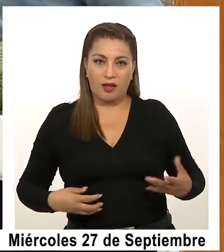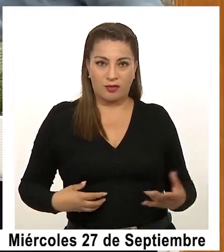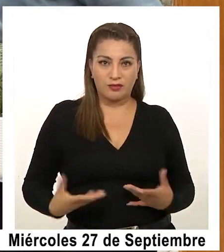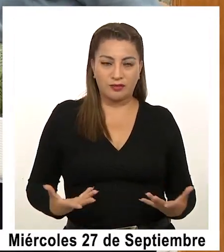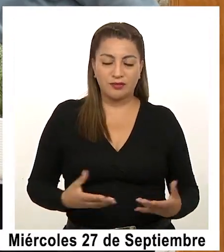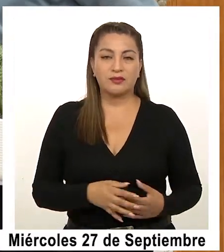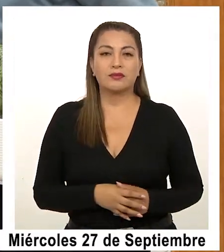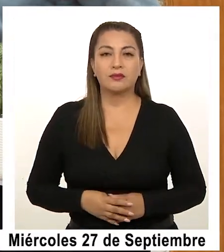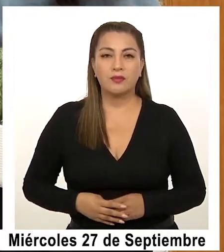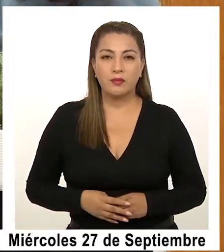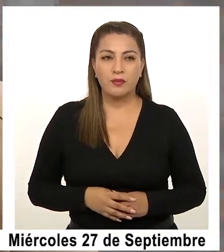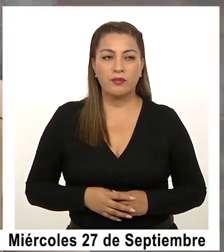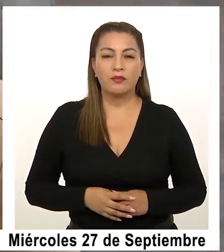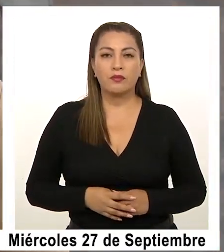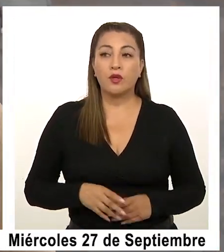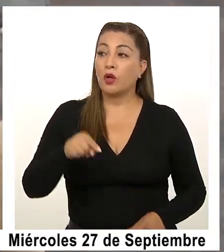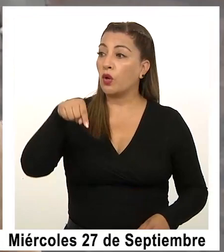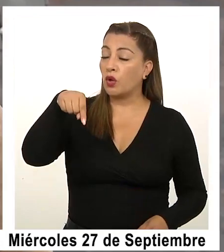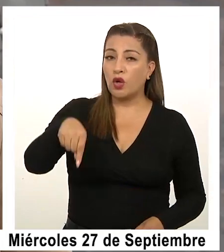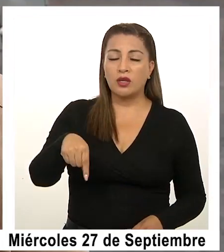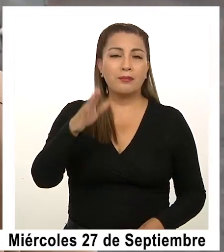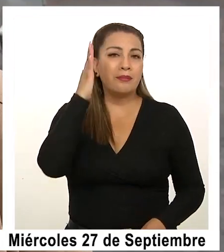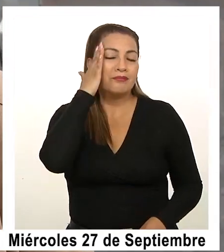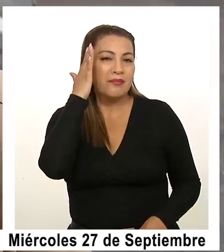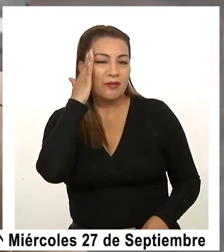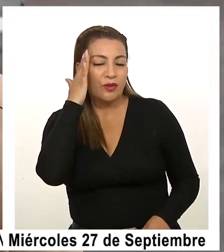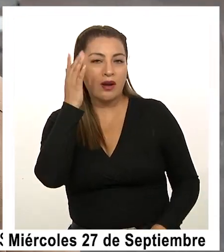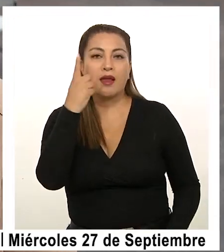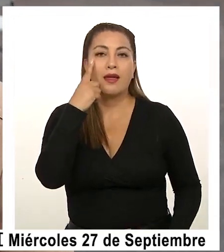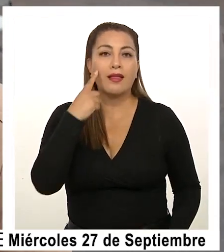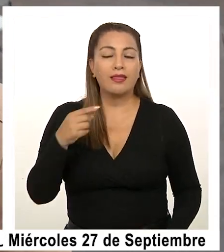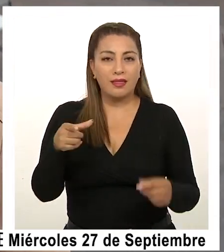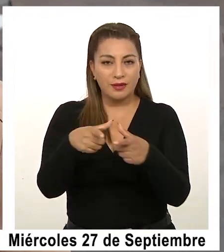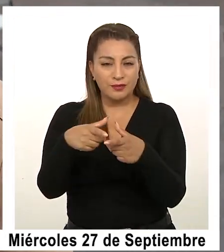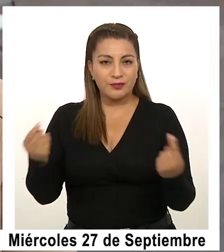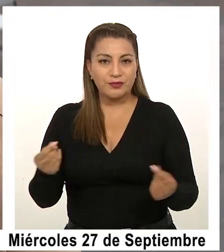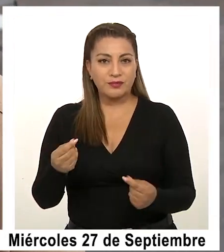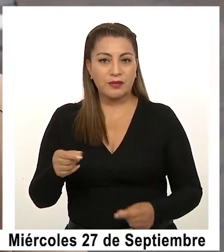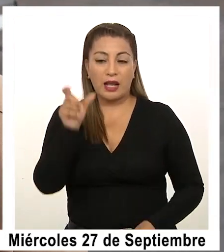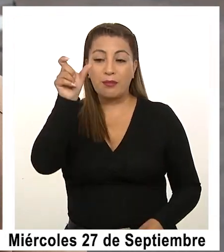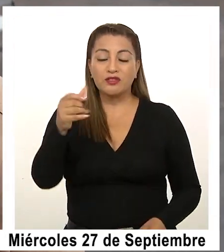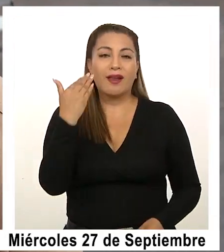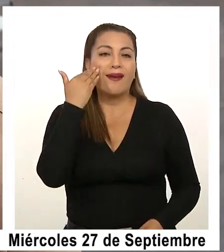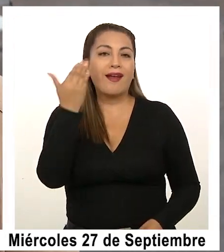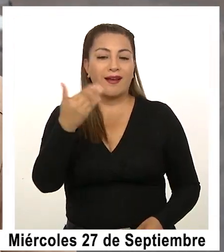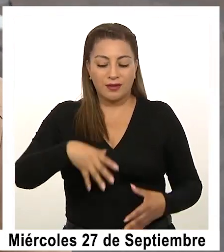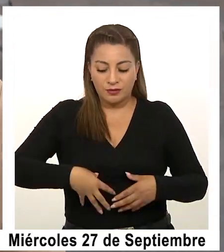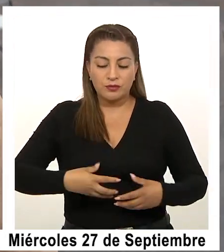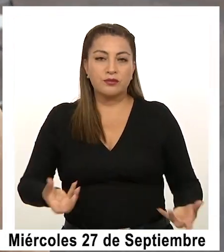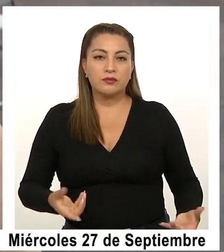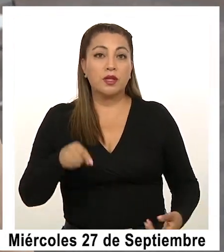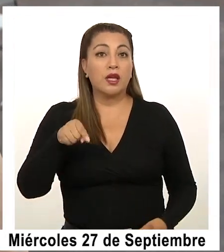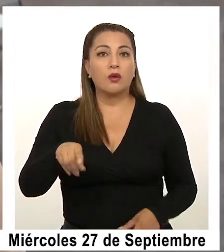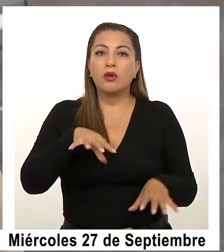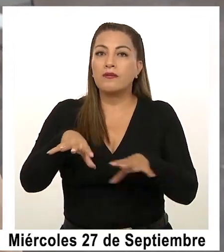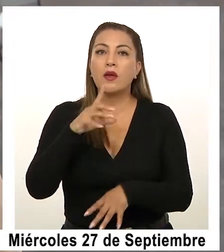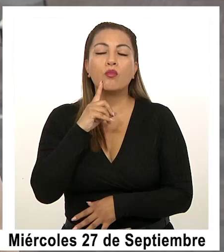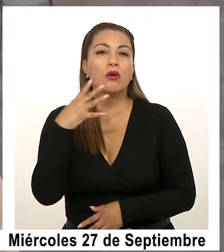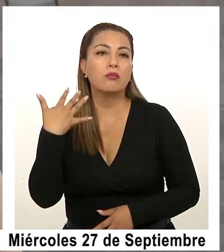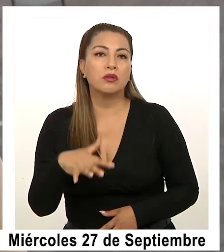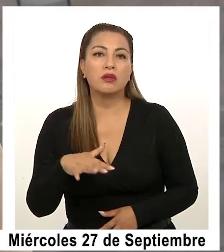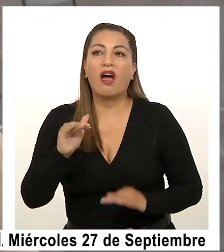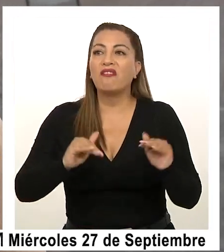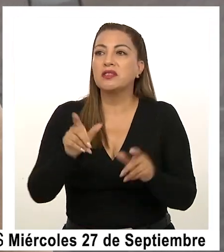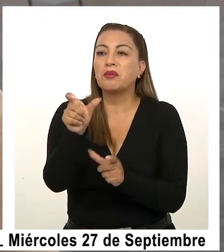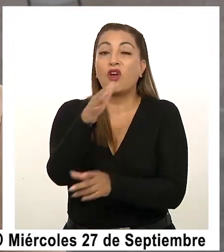Tejidos. Hoy día estamos celebrando, ¿no es cierto?, el Día del Donante. Una actividad que es muy importante y que muchas veces está